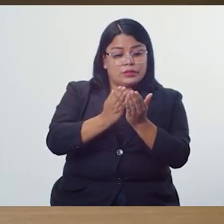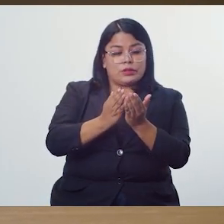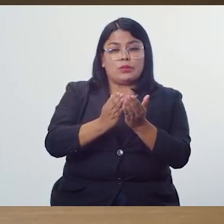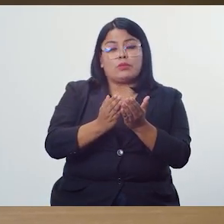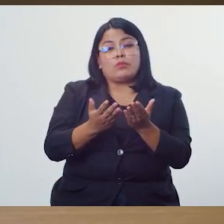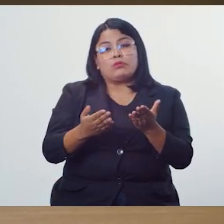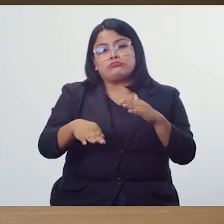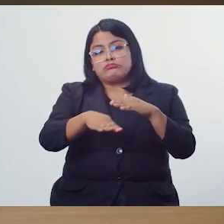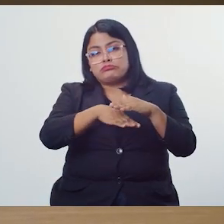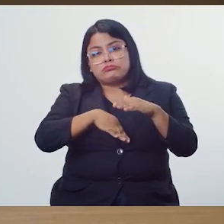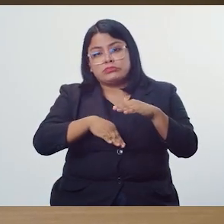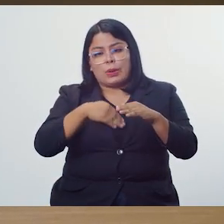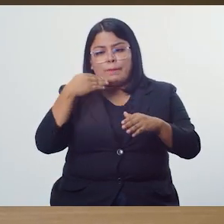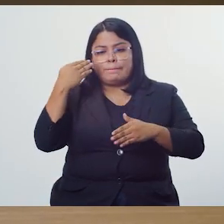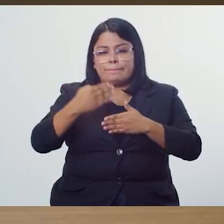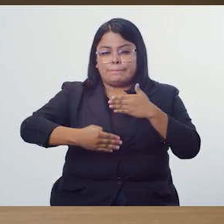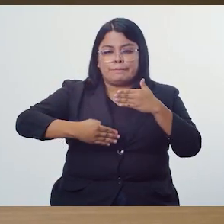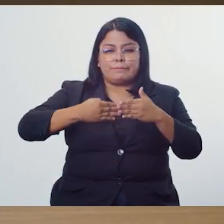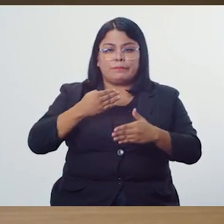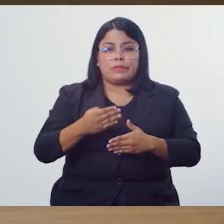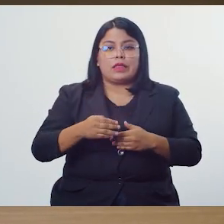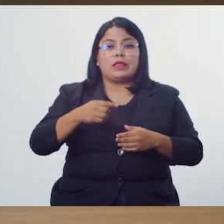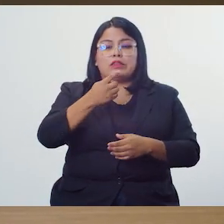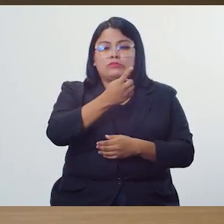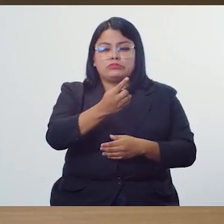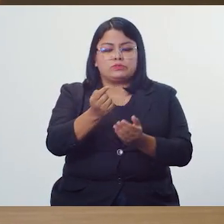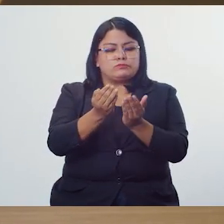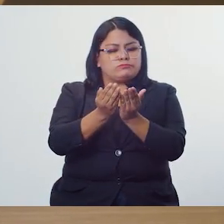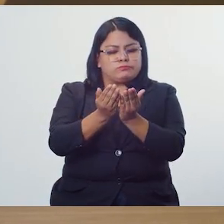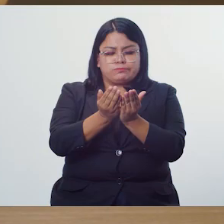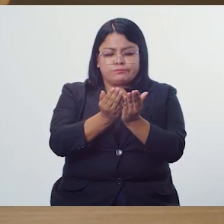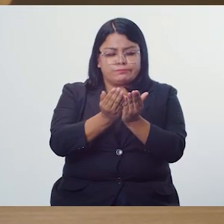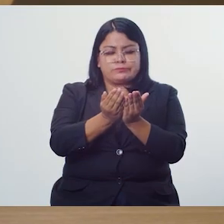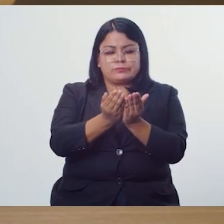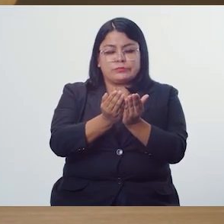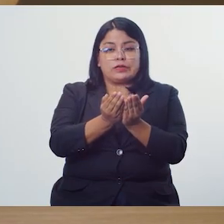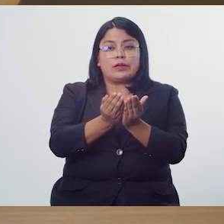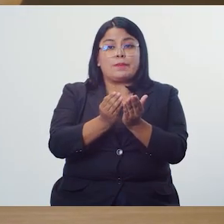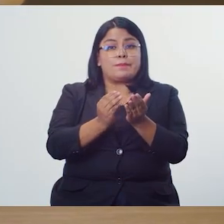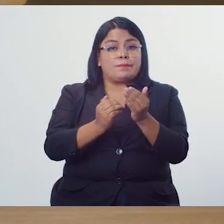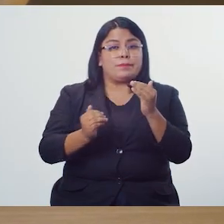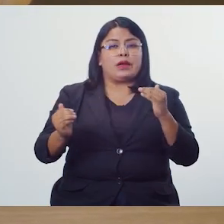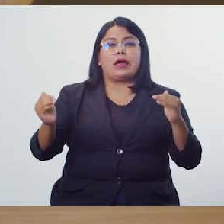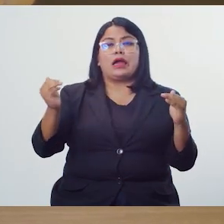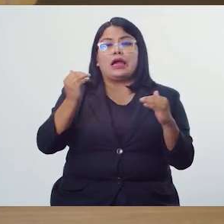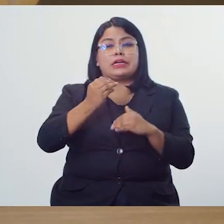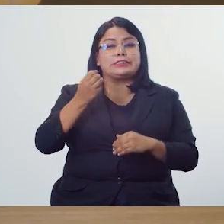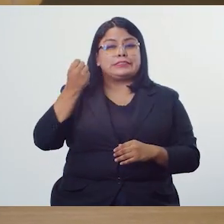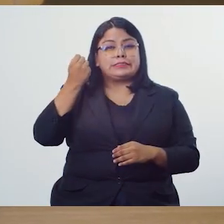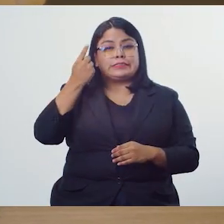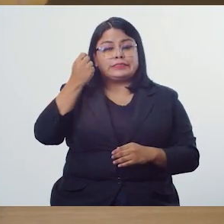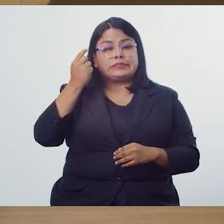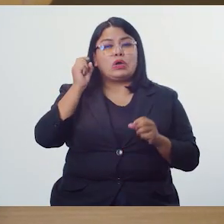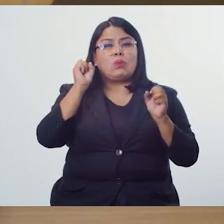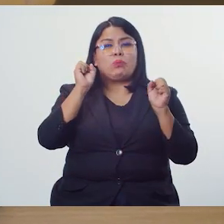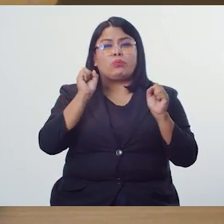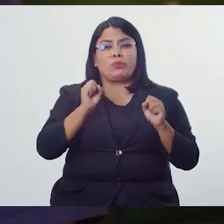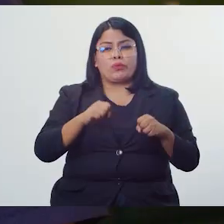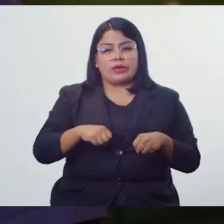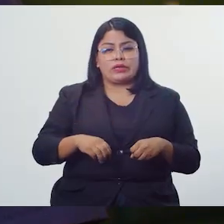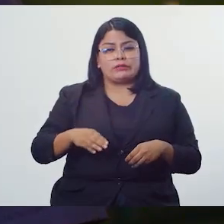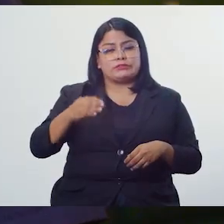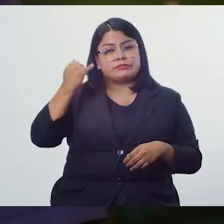consiste básicamente en el proceso en el que lectores y lectoras que tienen mayor comprensión son aquellos que pueden